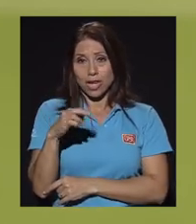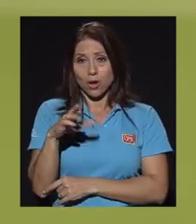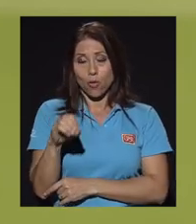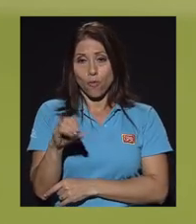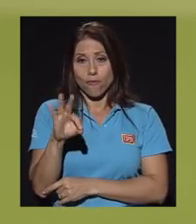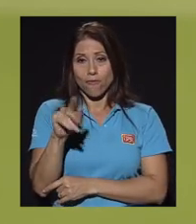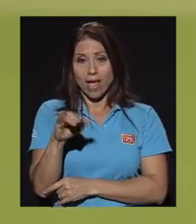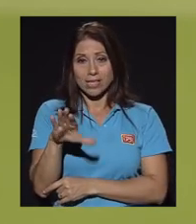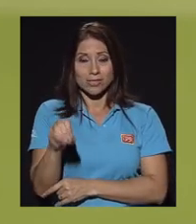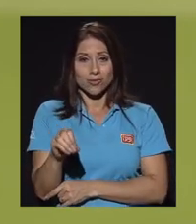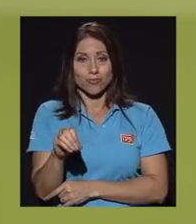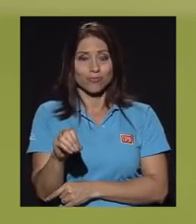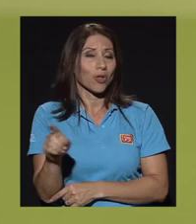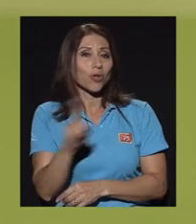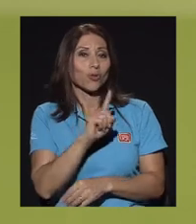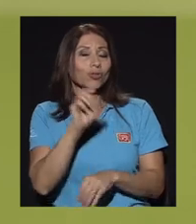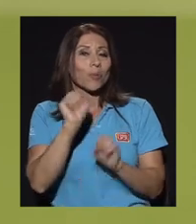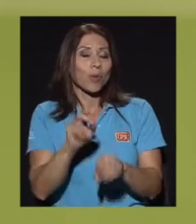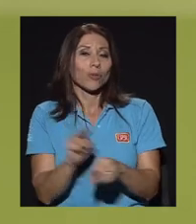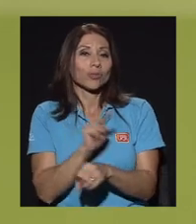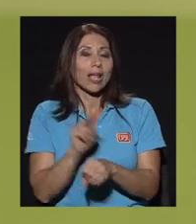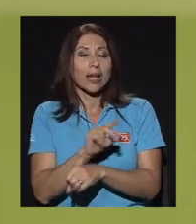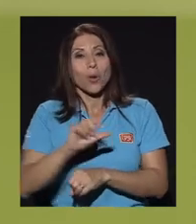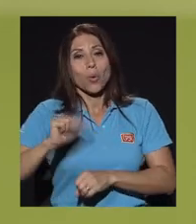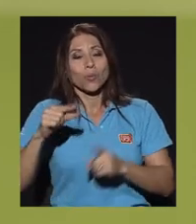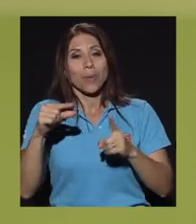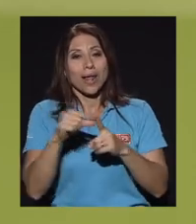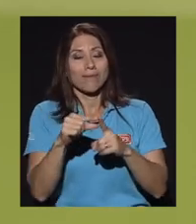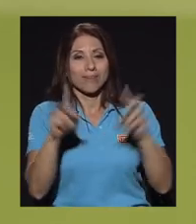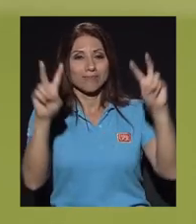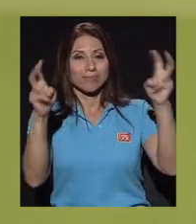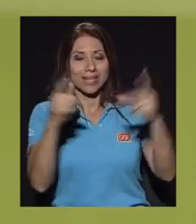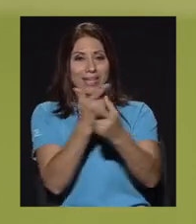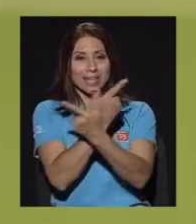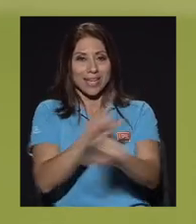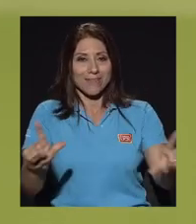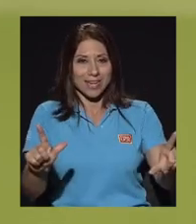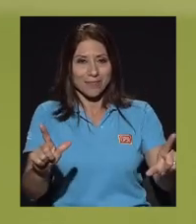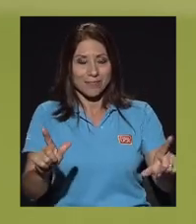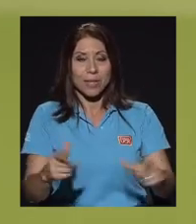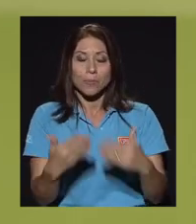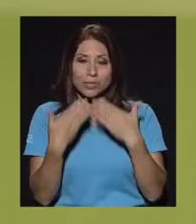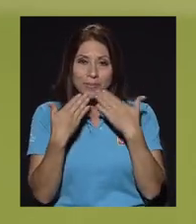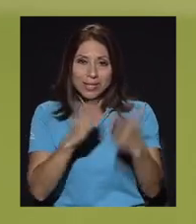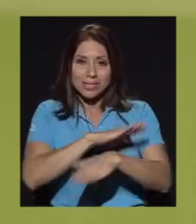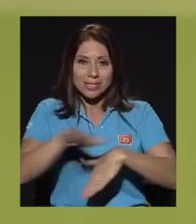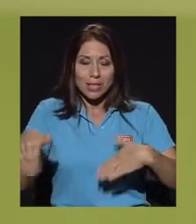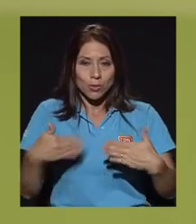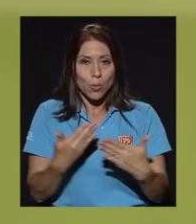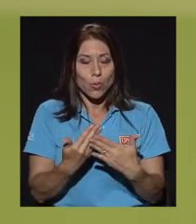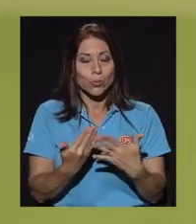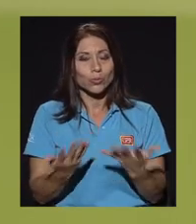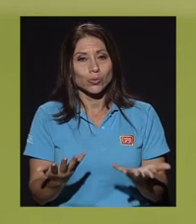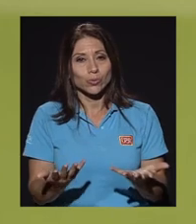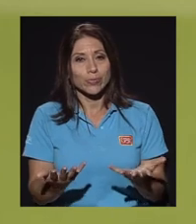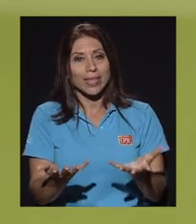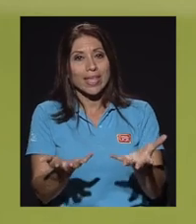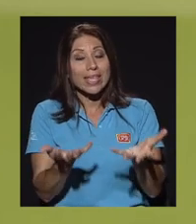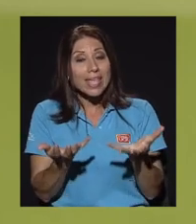no le cabe otro calificativo que el de libre. Muchísimas gracias a todos. Quiero hacer un